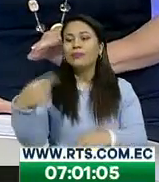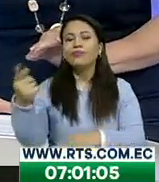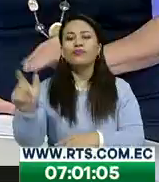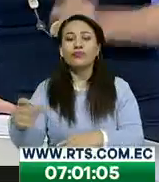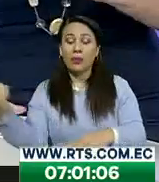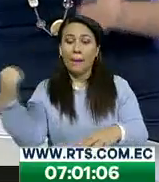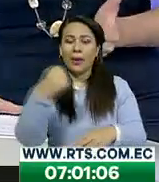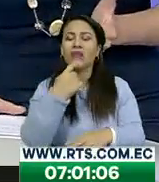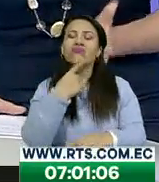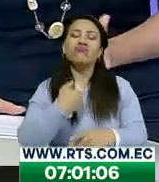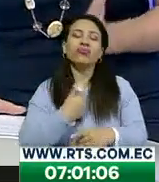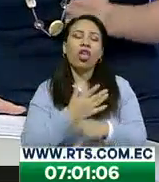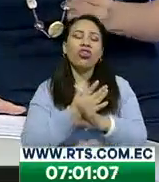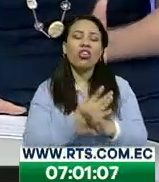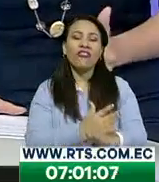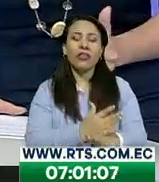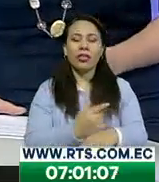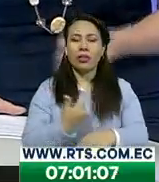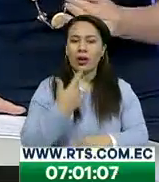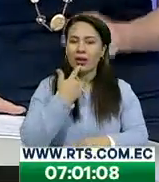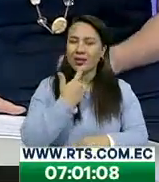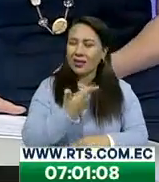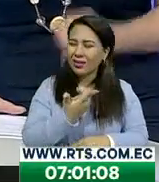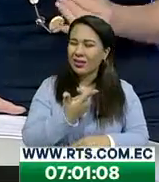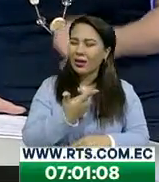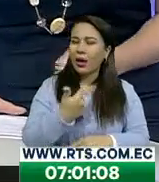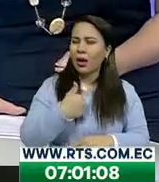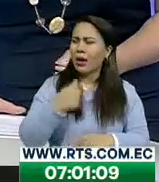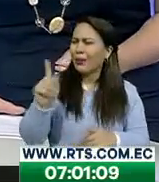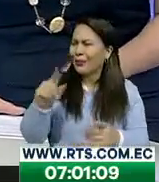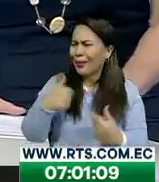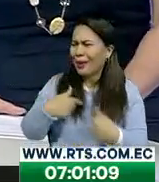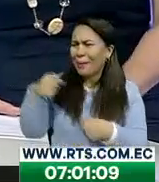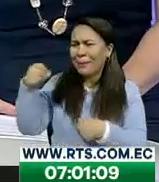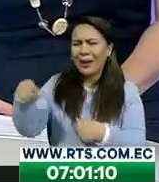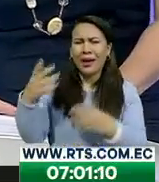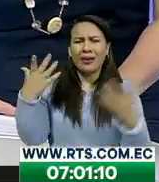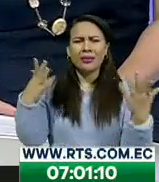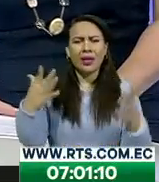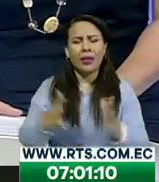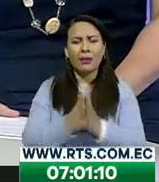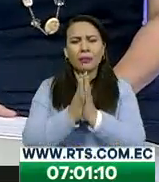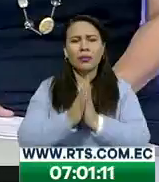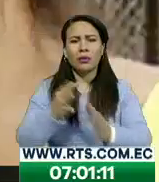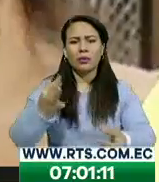propia, mientras la víctima clama por justicia.